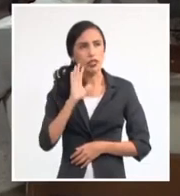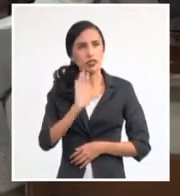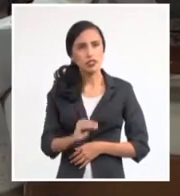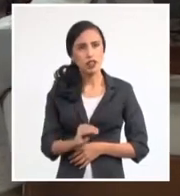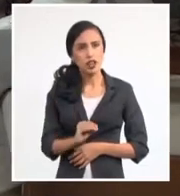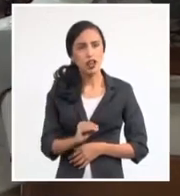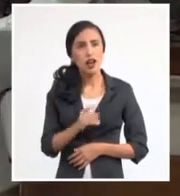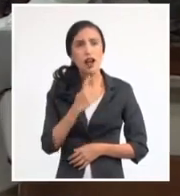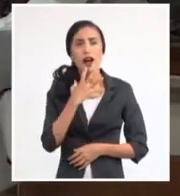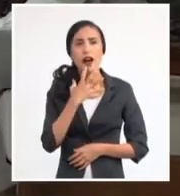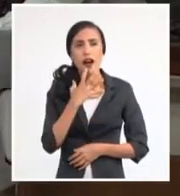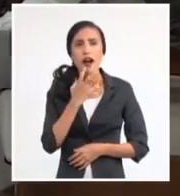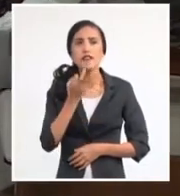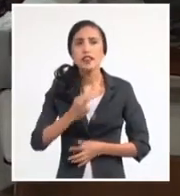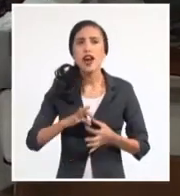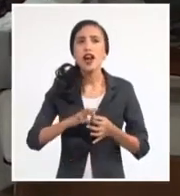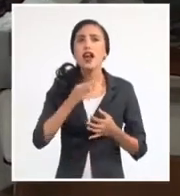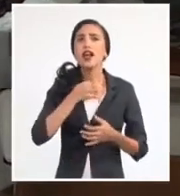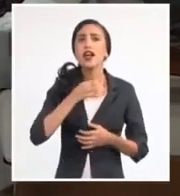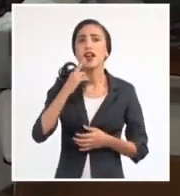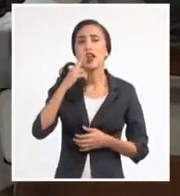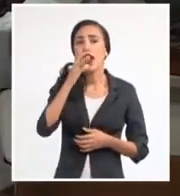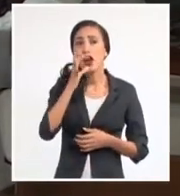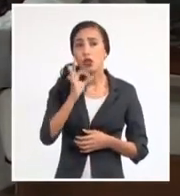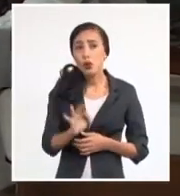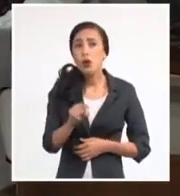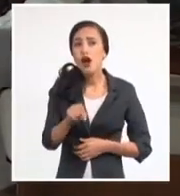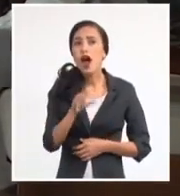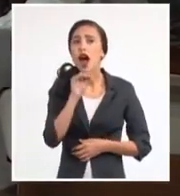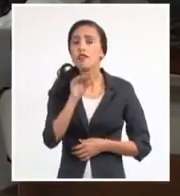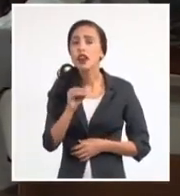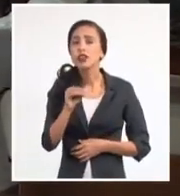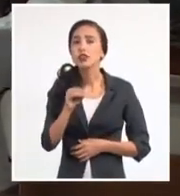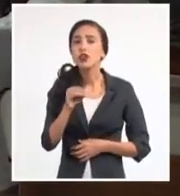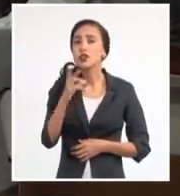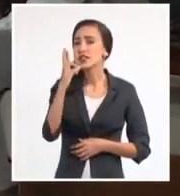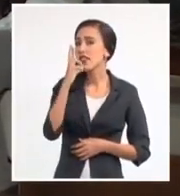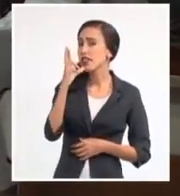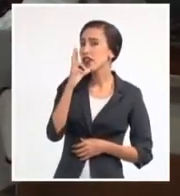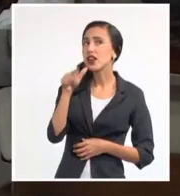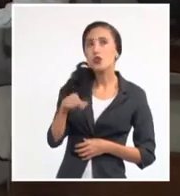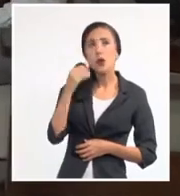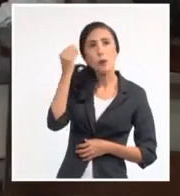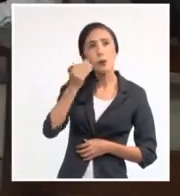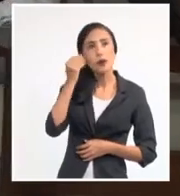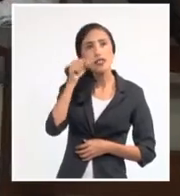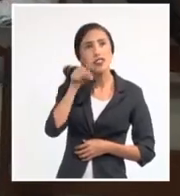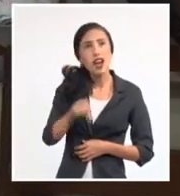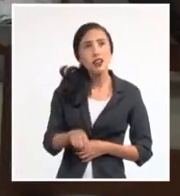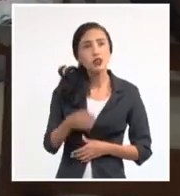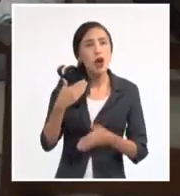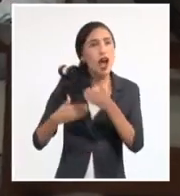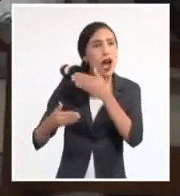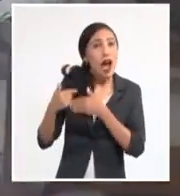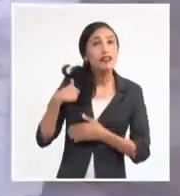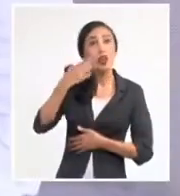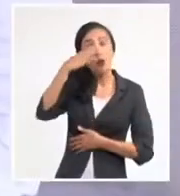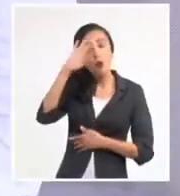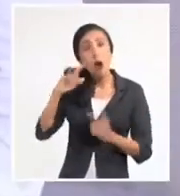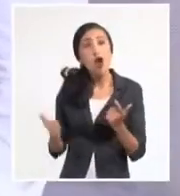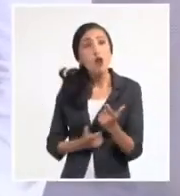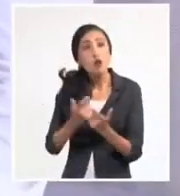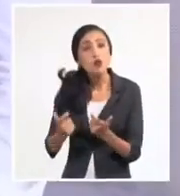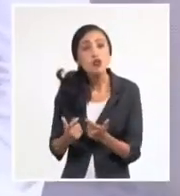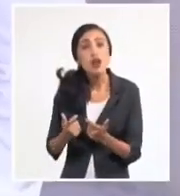Gerardo hablando de los CDR en aquel podio. Y yo pensaba en la lucha que había dado Cuba por Gerardo. Pero tú hablabas de